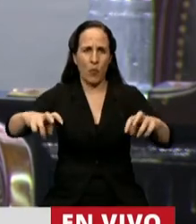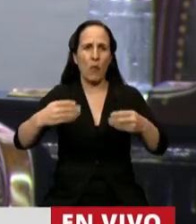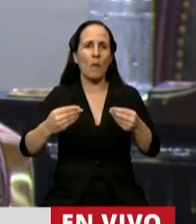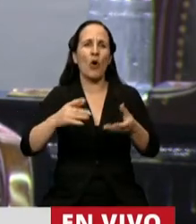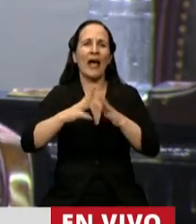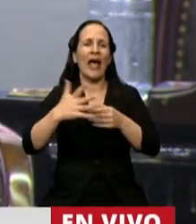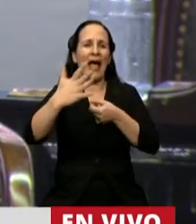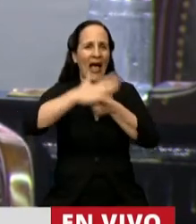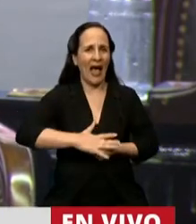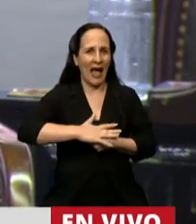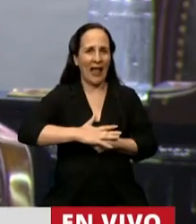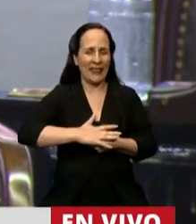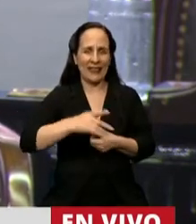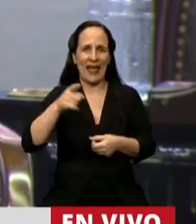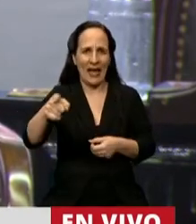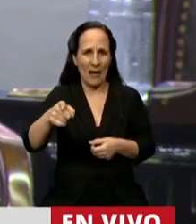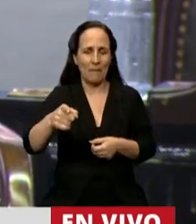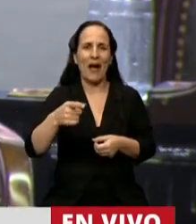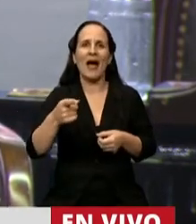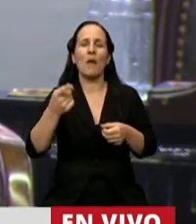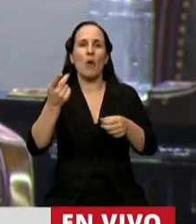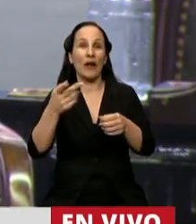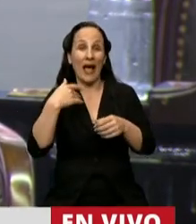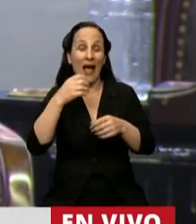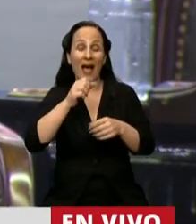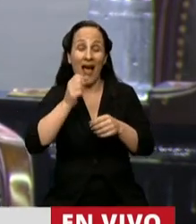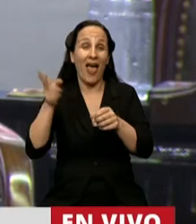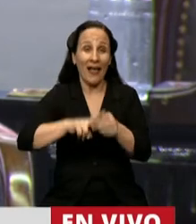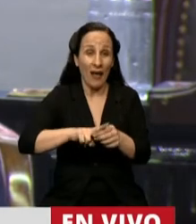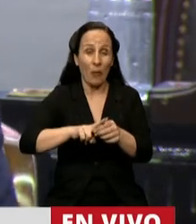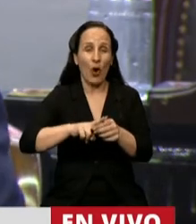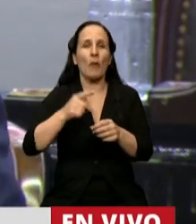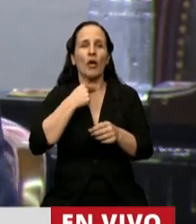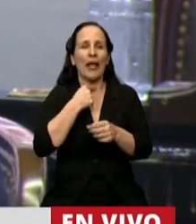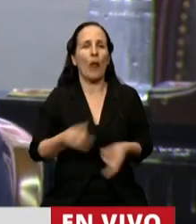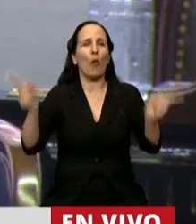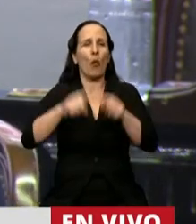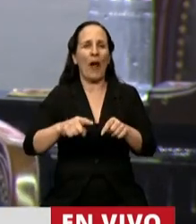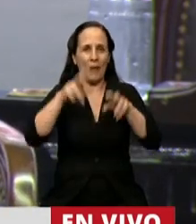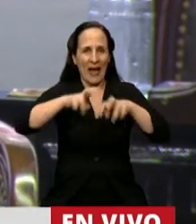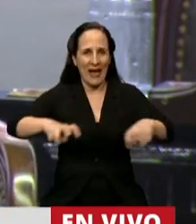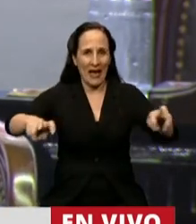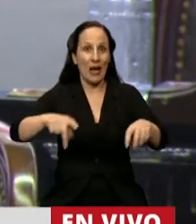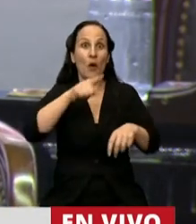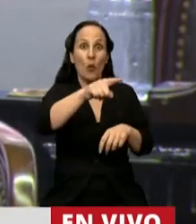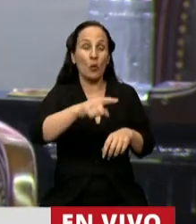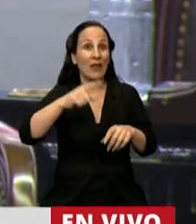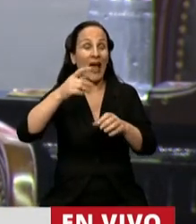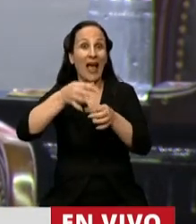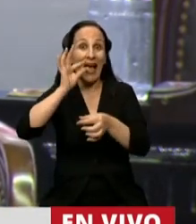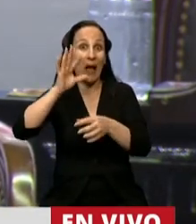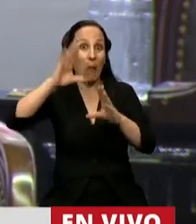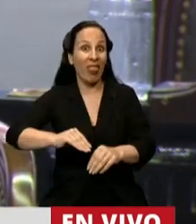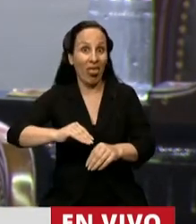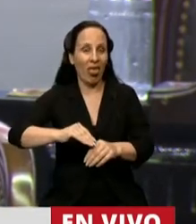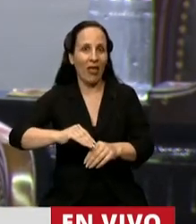amordazando, señora presidenta, porque nos están muteando. Por eso queremos volver a las sesiones presenciales, porque usted acaba de mutearme y no me